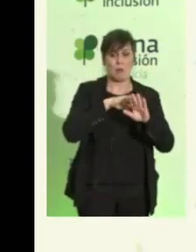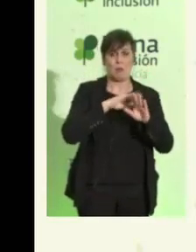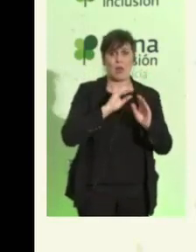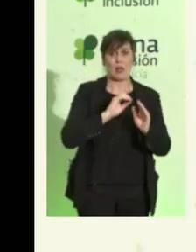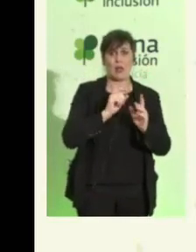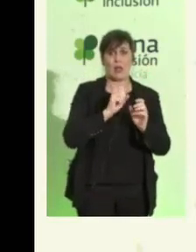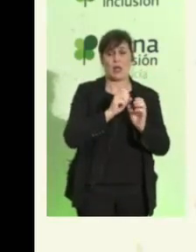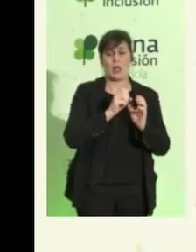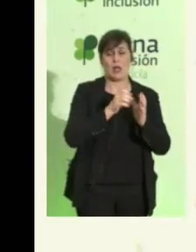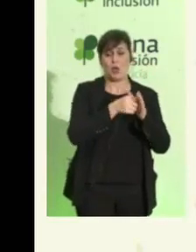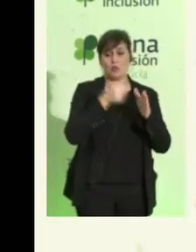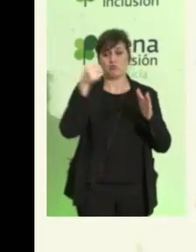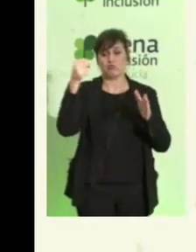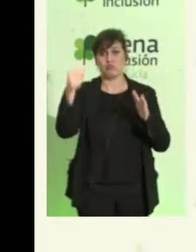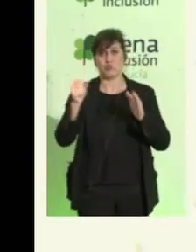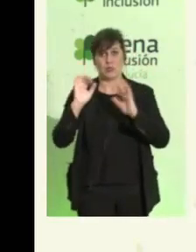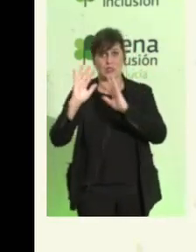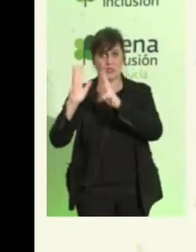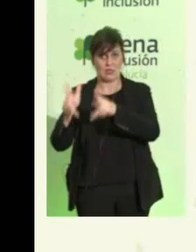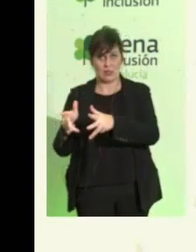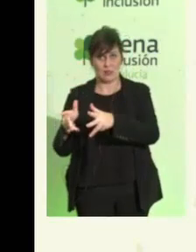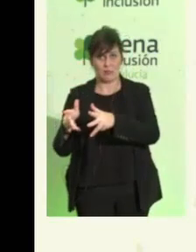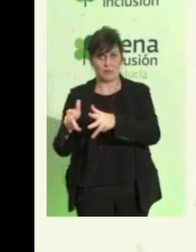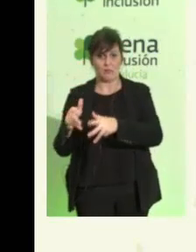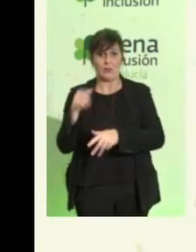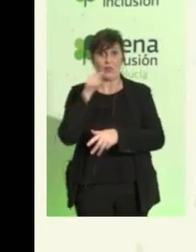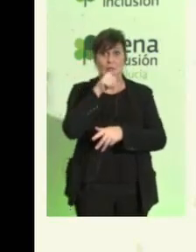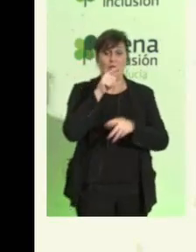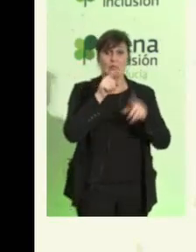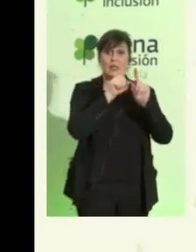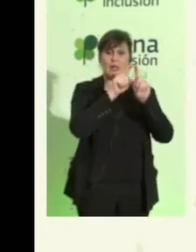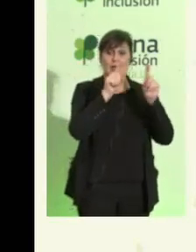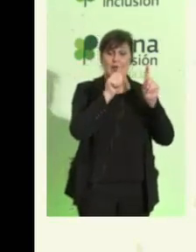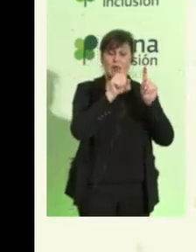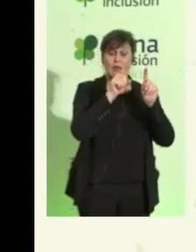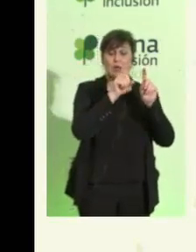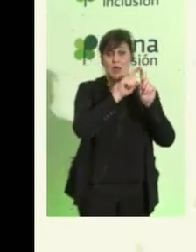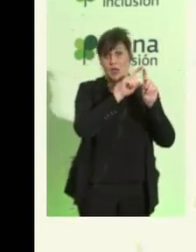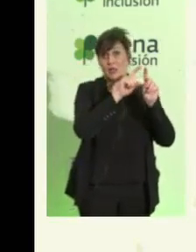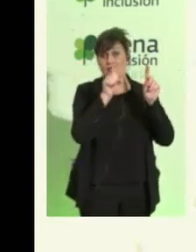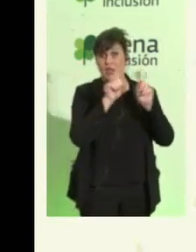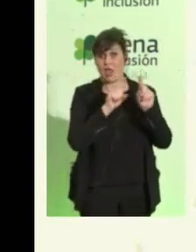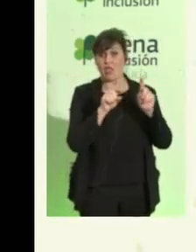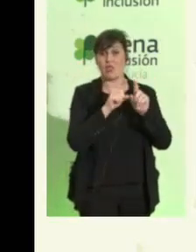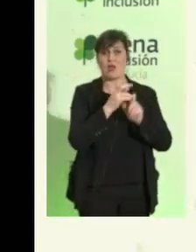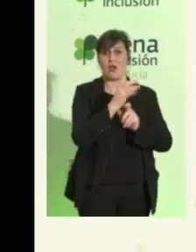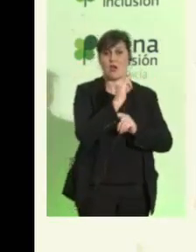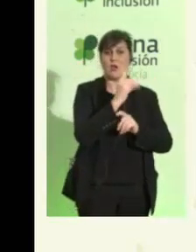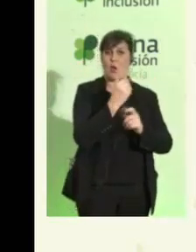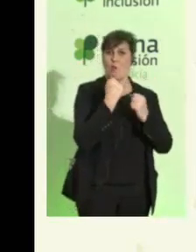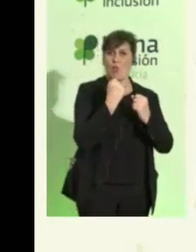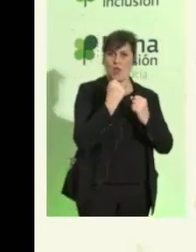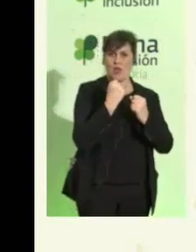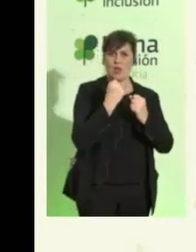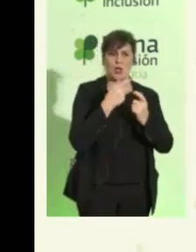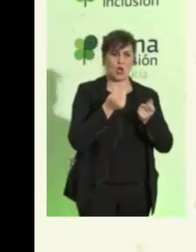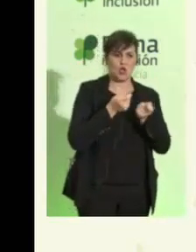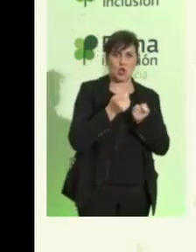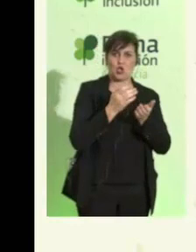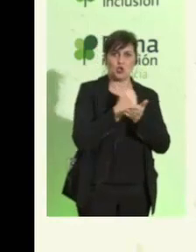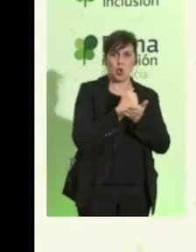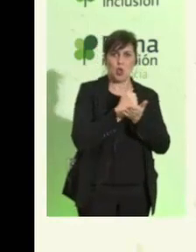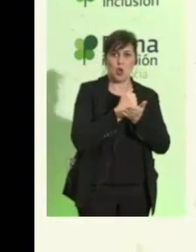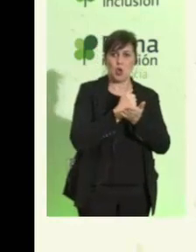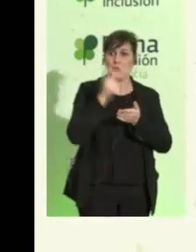esta organización tenía el control y el poder. Y la gente tenía muy poco. Y vi que las personas vivían en unas